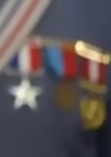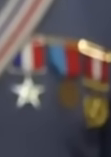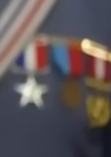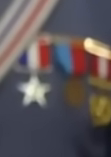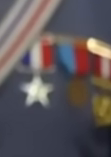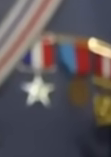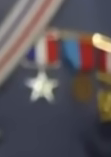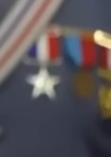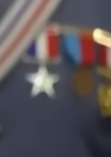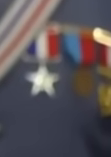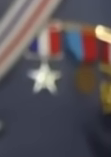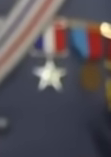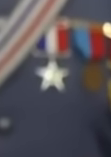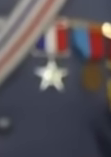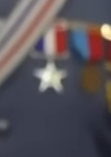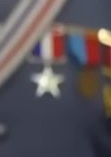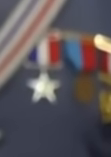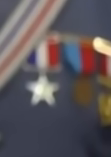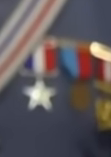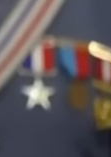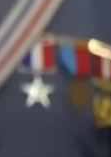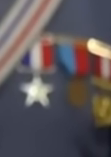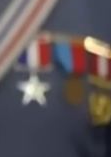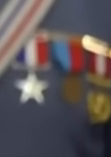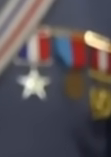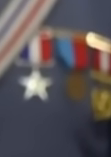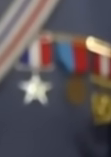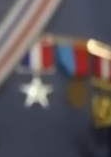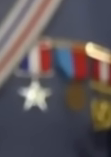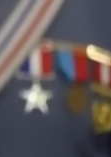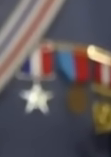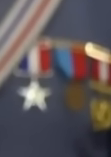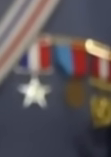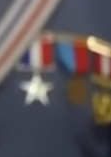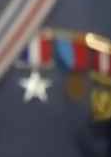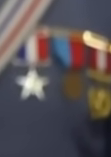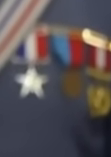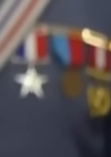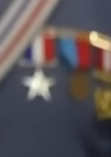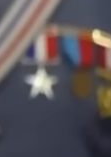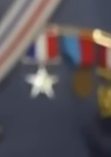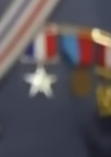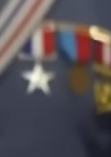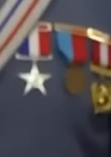como oposición hubo querellas y recriminaciones que fueron más allá de